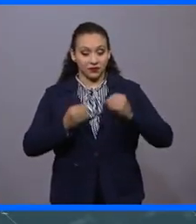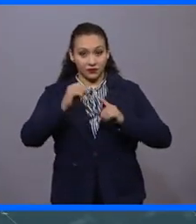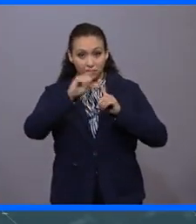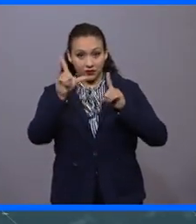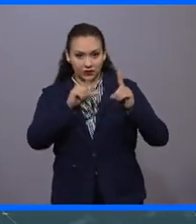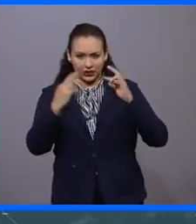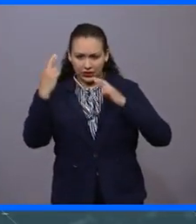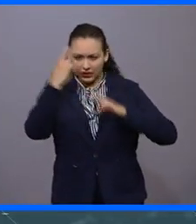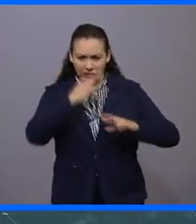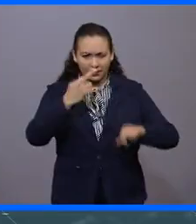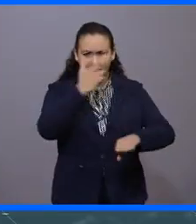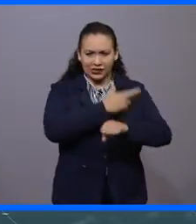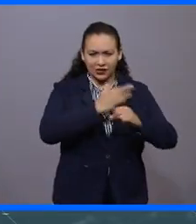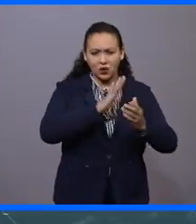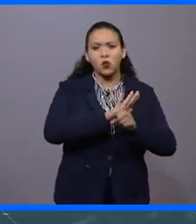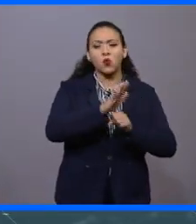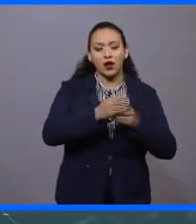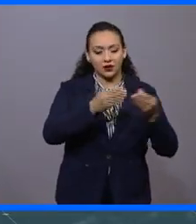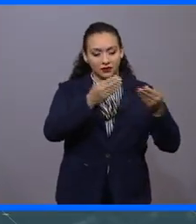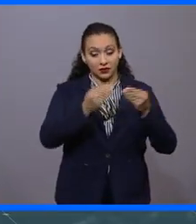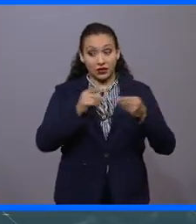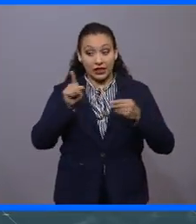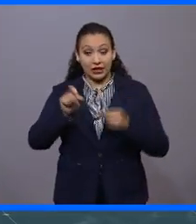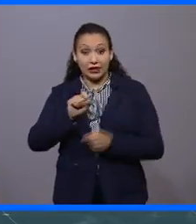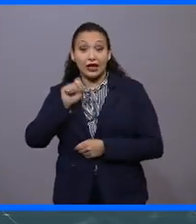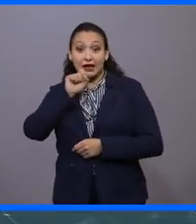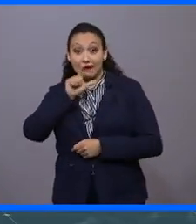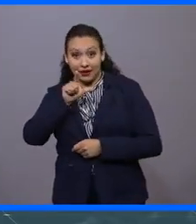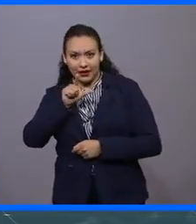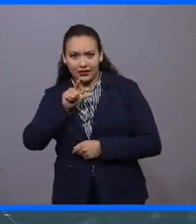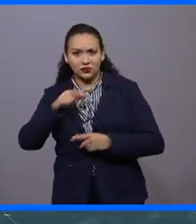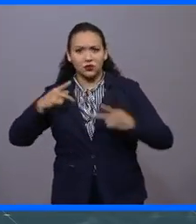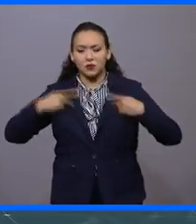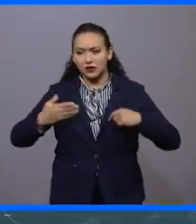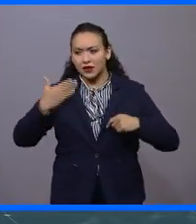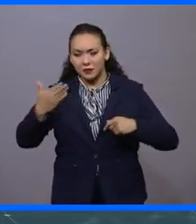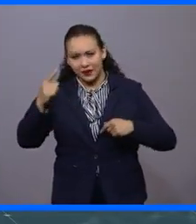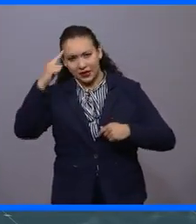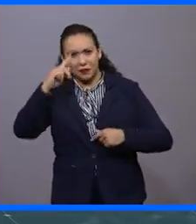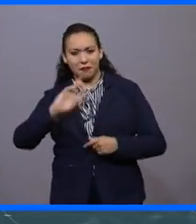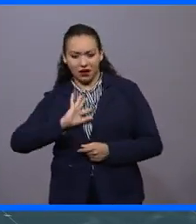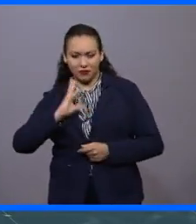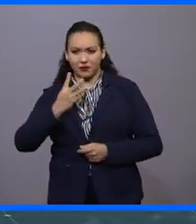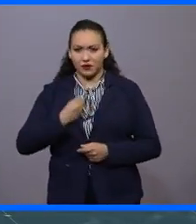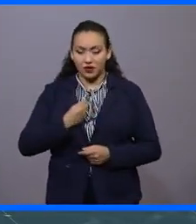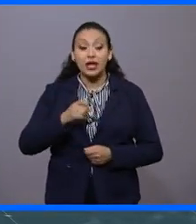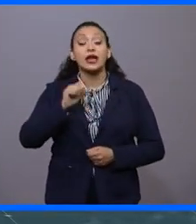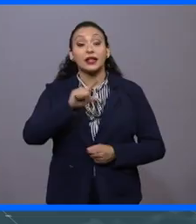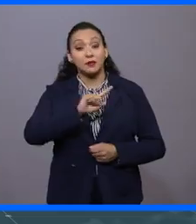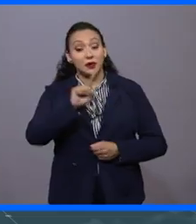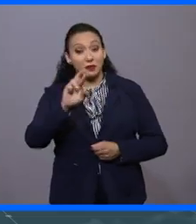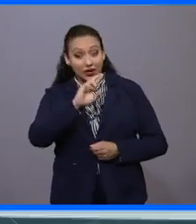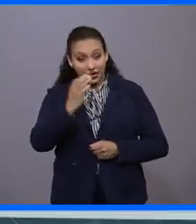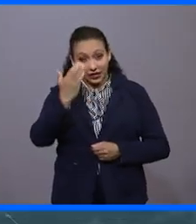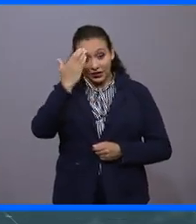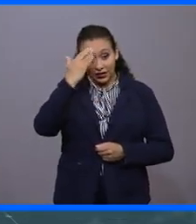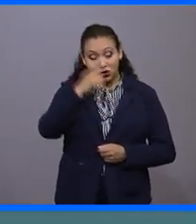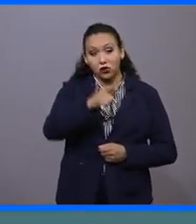de asuntos sobre reasignación de sexo en Jalisco y reconocimiento de la identidad de género en